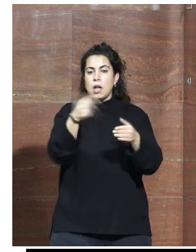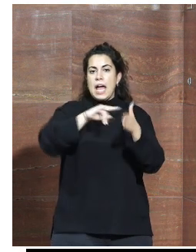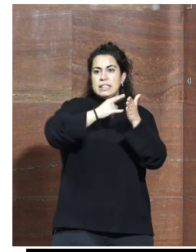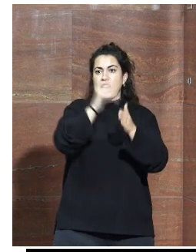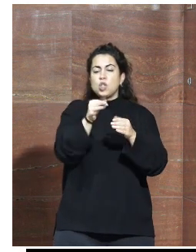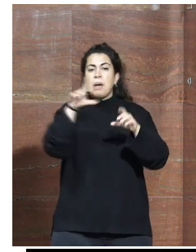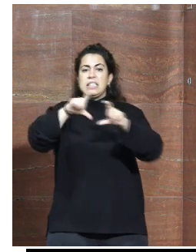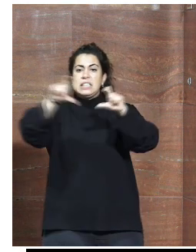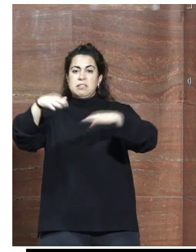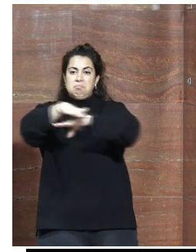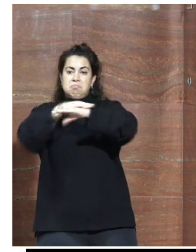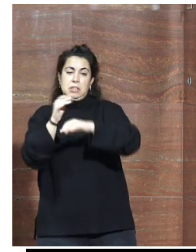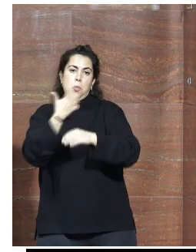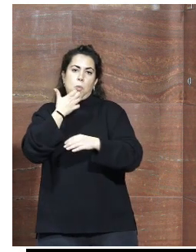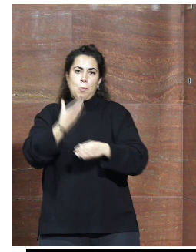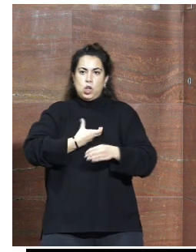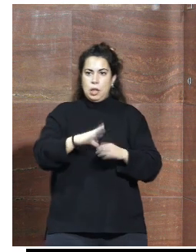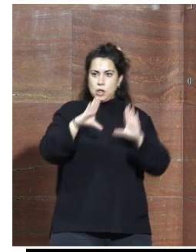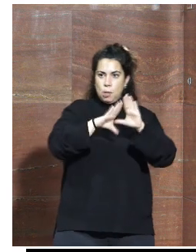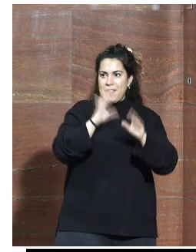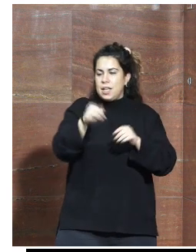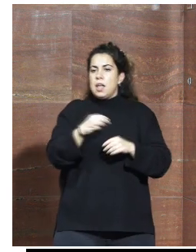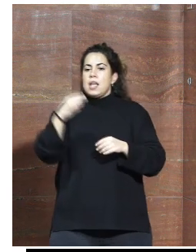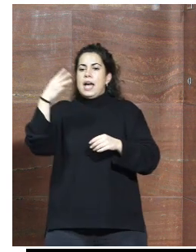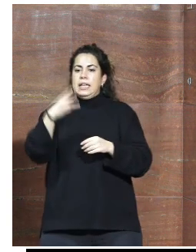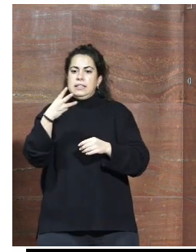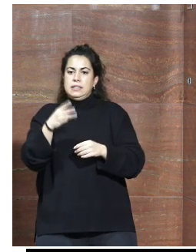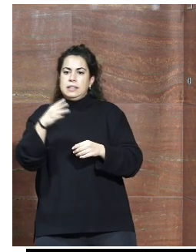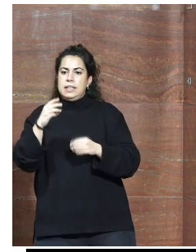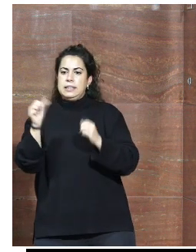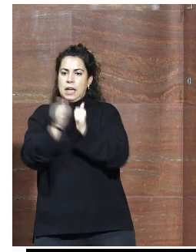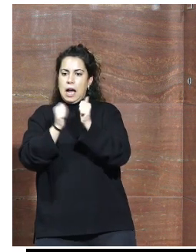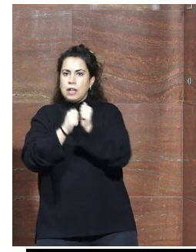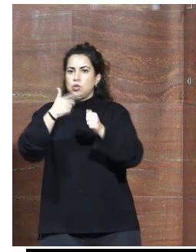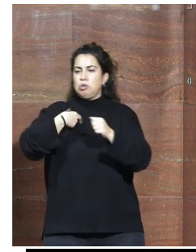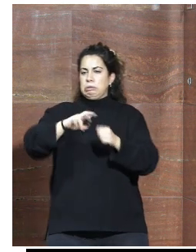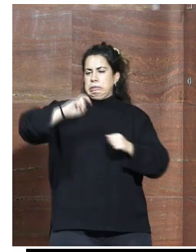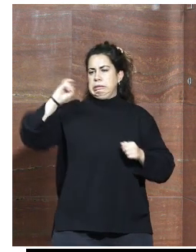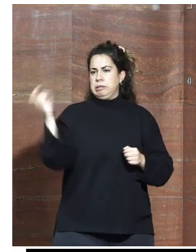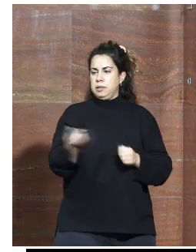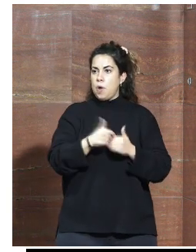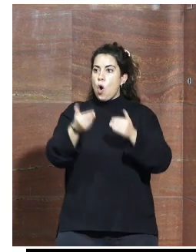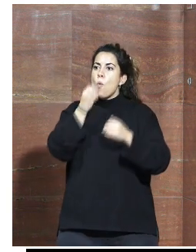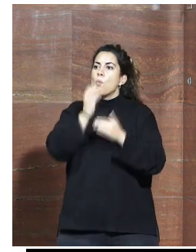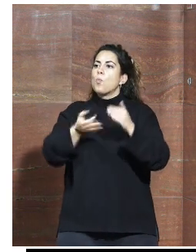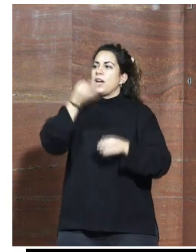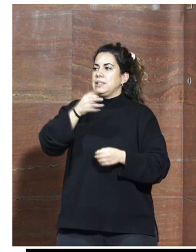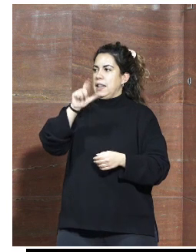administraciones, entre otras el Ayuntamiento de Madrid, Tres Cantos, San Agustín de Guadalís, etcétera. Buenas tardes, Álvaro.